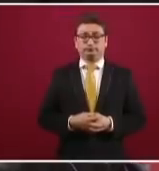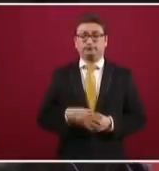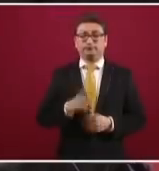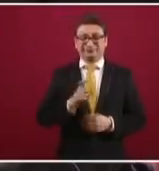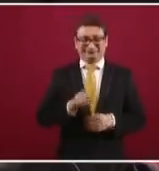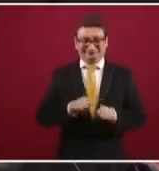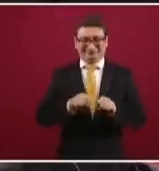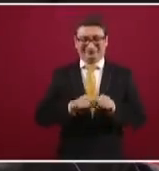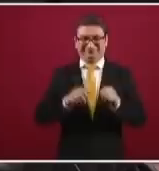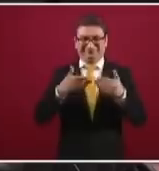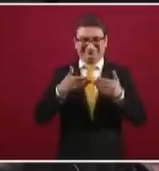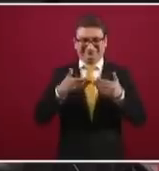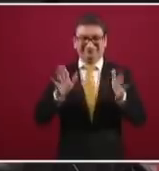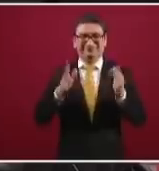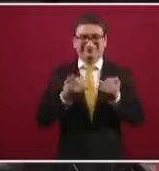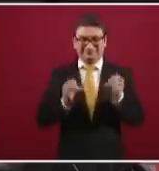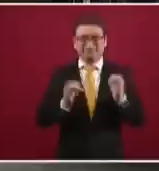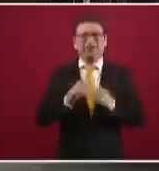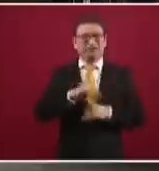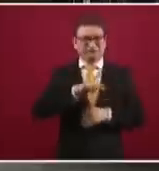les invito.